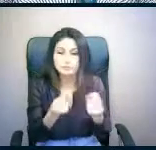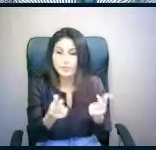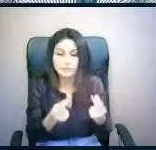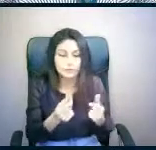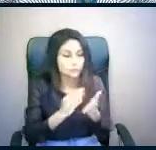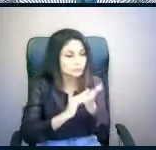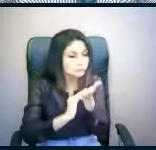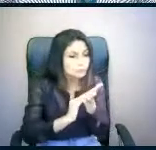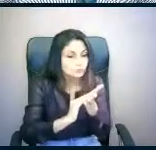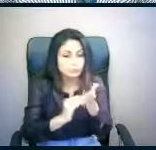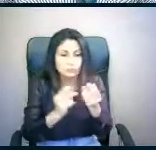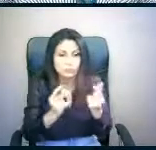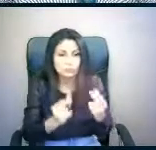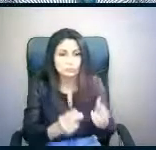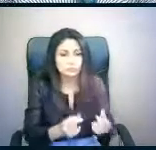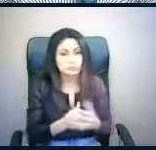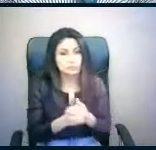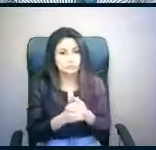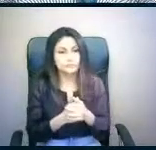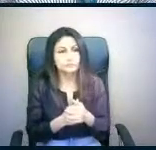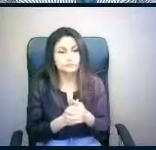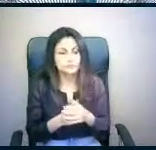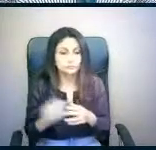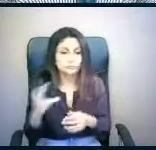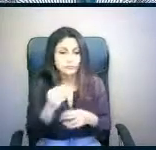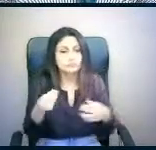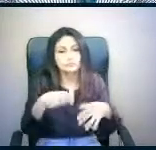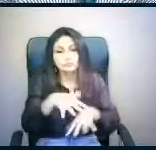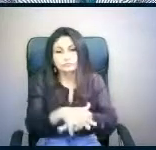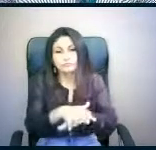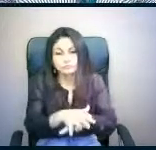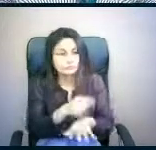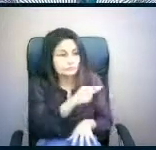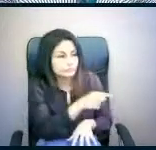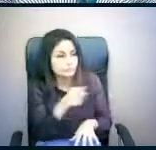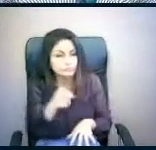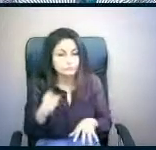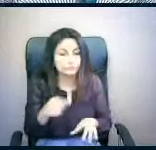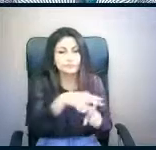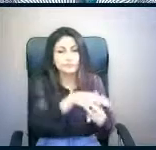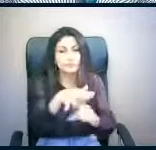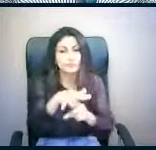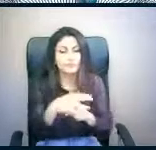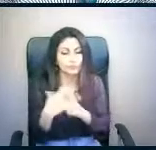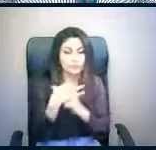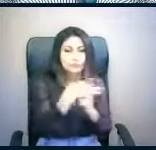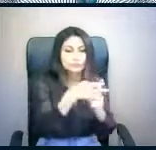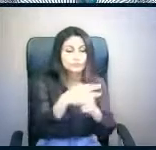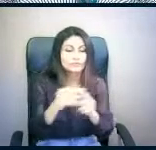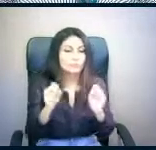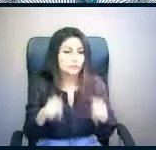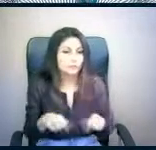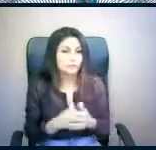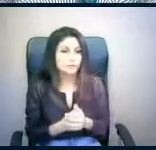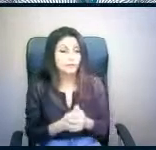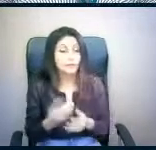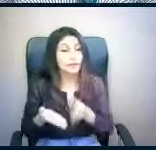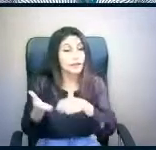y se trabaja de forma transversal la mayor parte del tiempo. También, por ejemplo, en cuando se hace la definición del